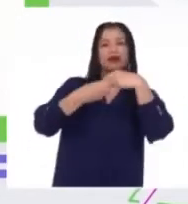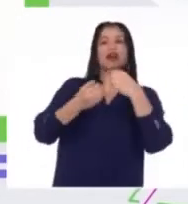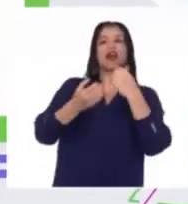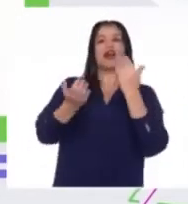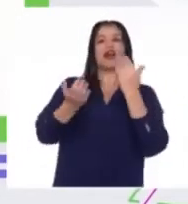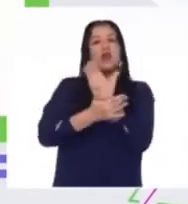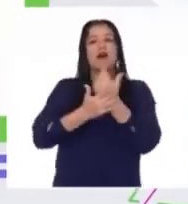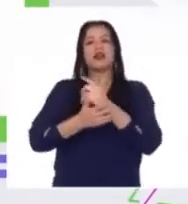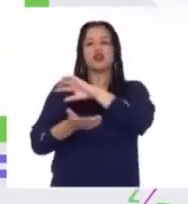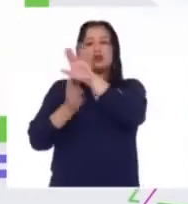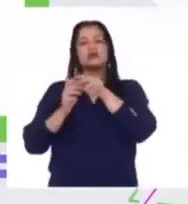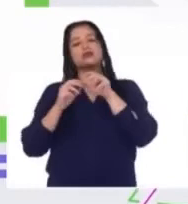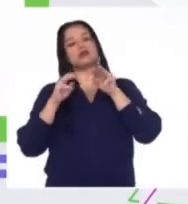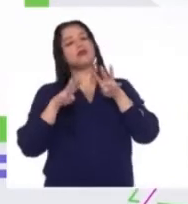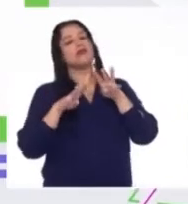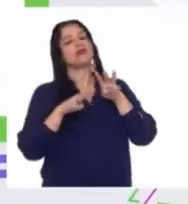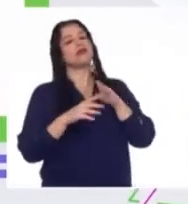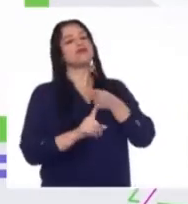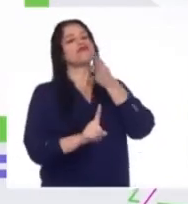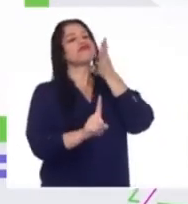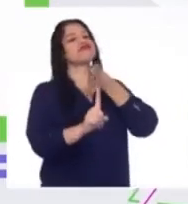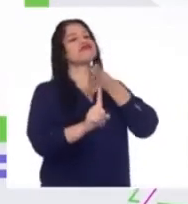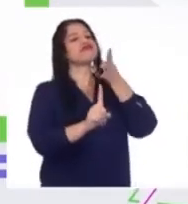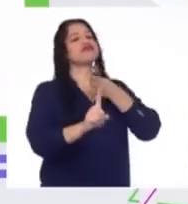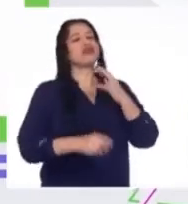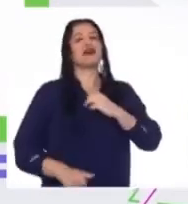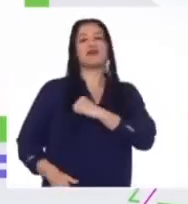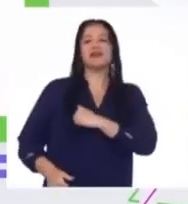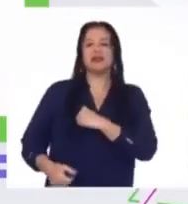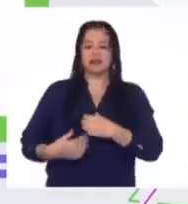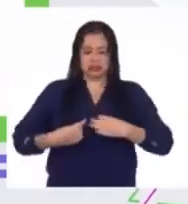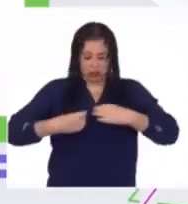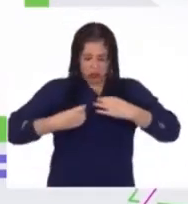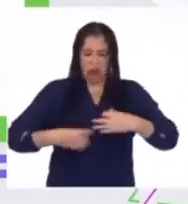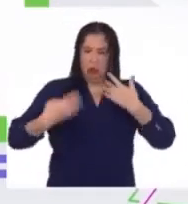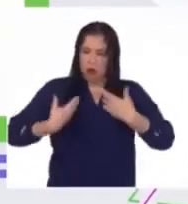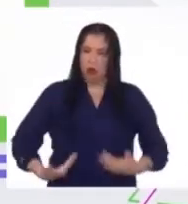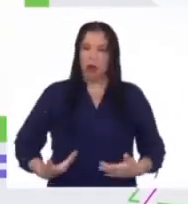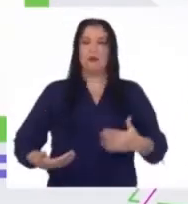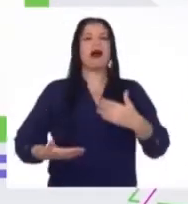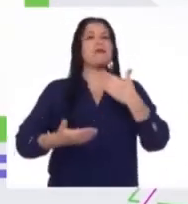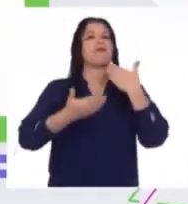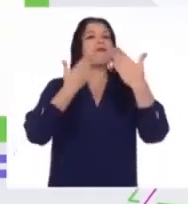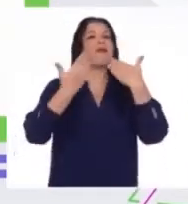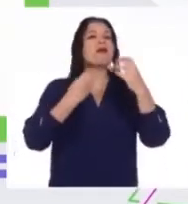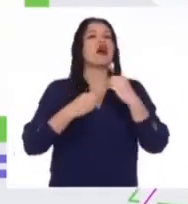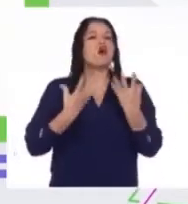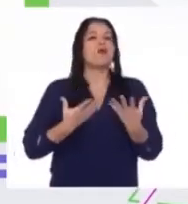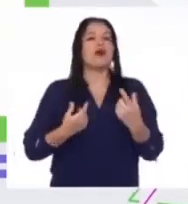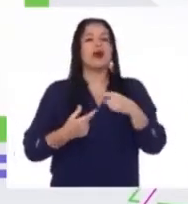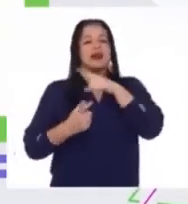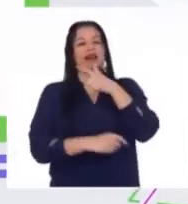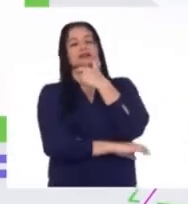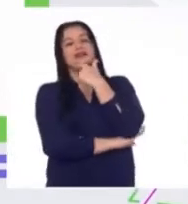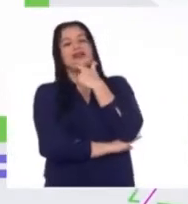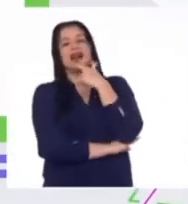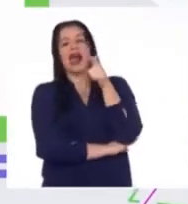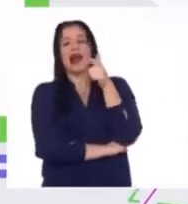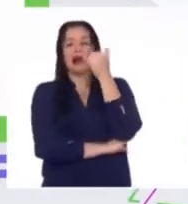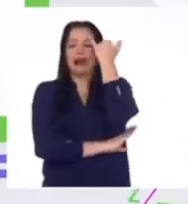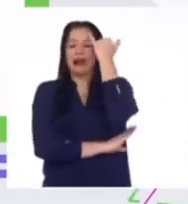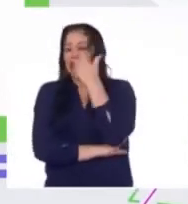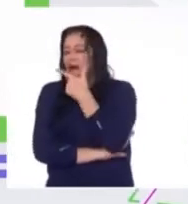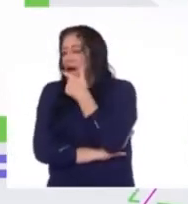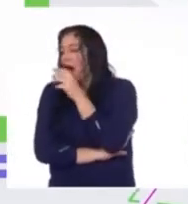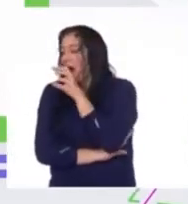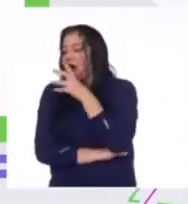observar absolutamente todo. Su comportamiento, su forma de vestir, su forma de hablar, y eso conlleva que nos creemos imaginarios